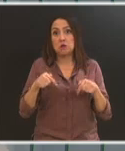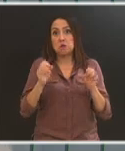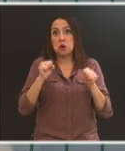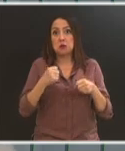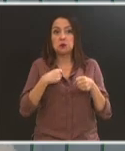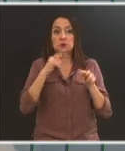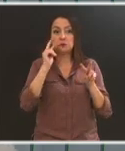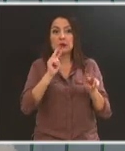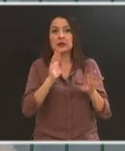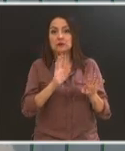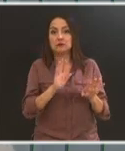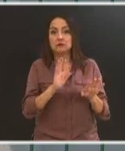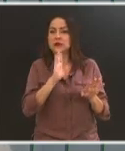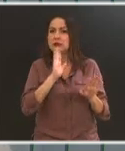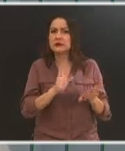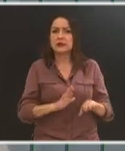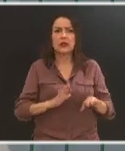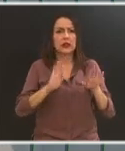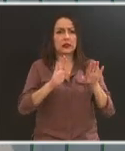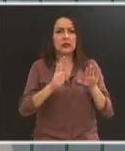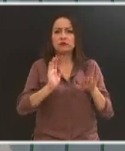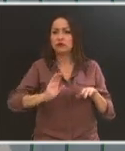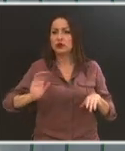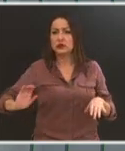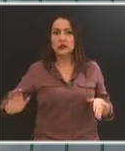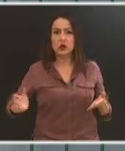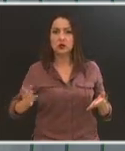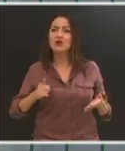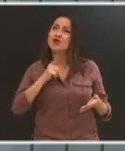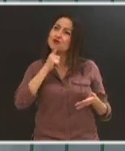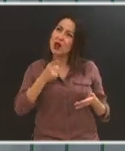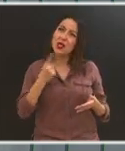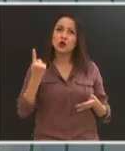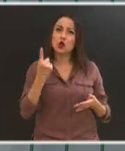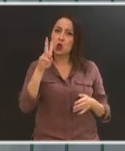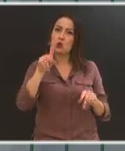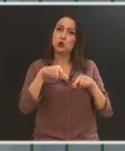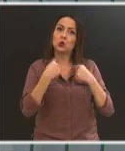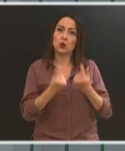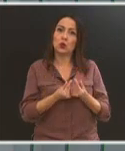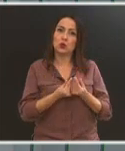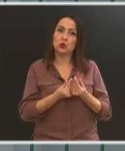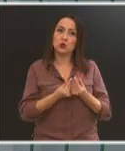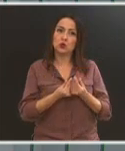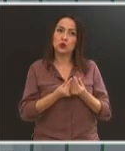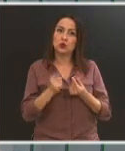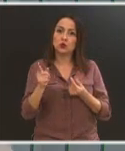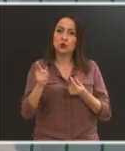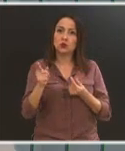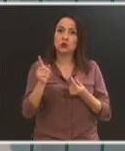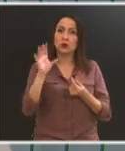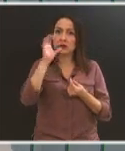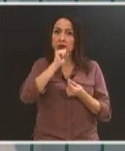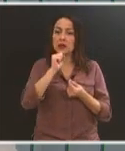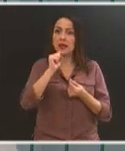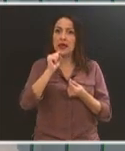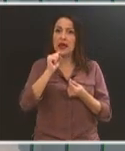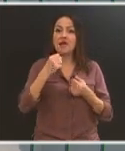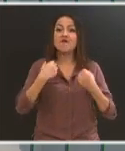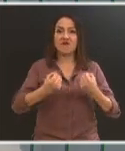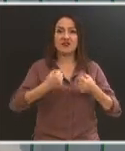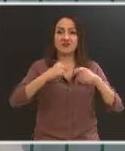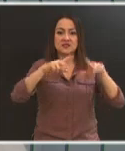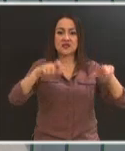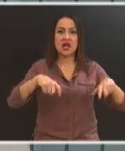pudimos observar que excelente, los chicos. En realidad solo dos grupos fueron los que se enteraron, el grupo que estaba en física en